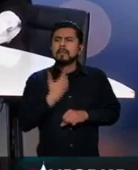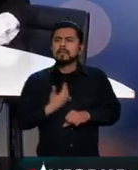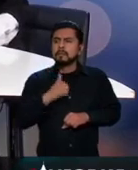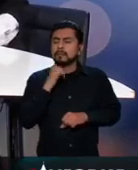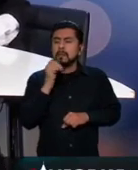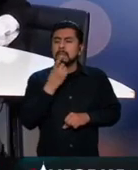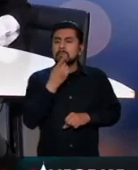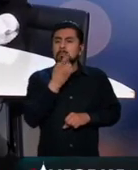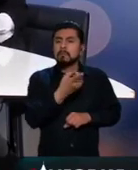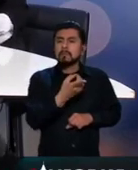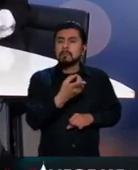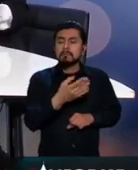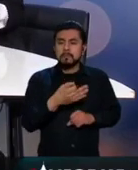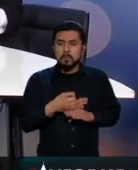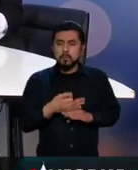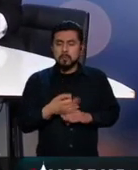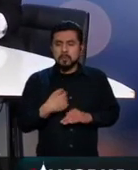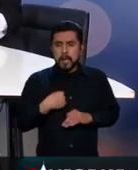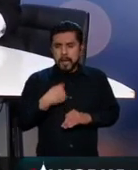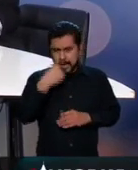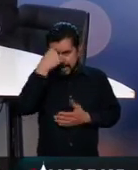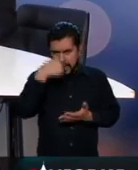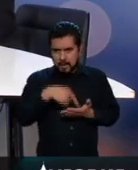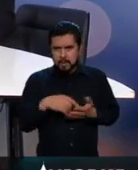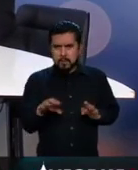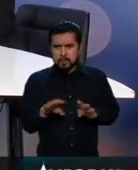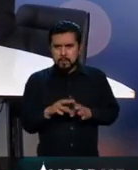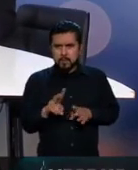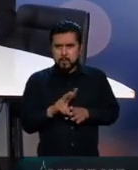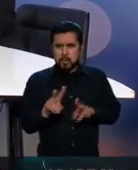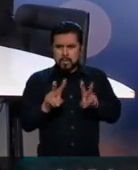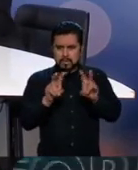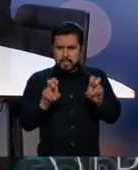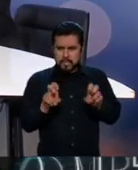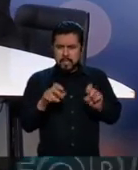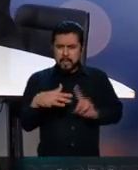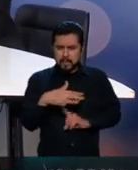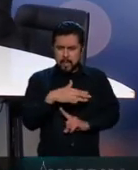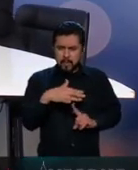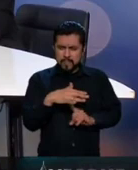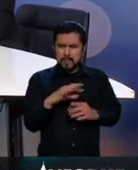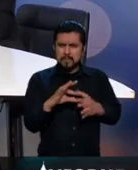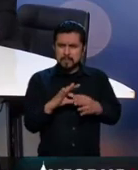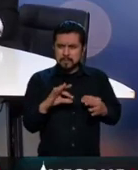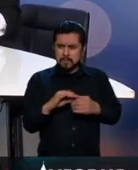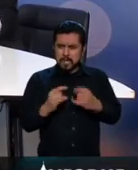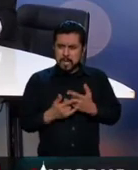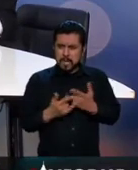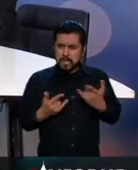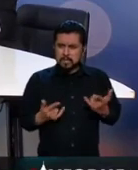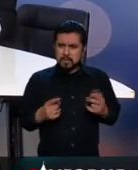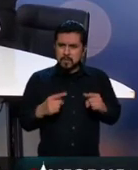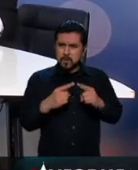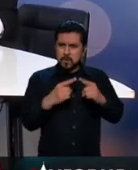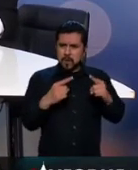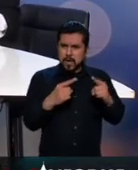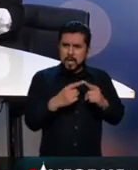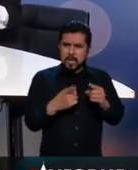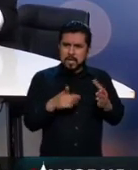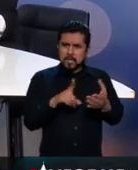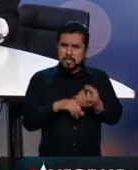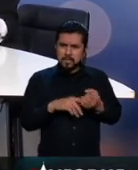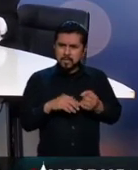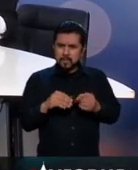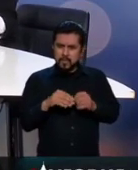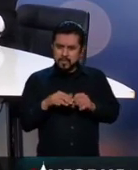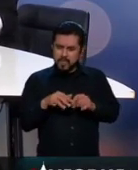que vale la pena mucho ubicar el tema en su historia, el rol que juega la Iglesia dentro del tejido social en